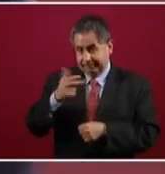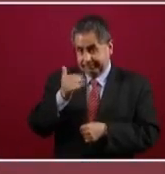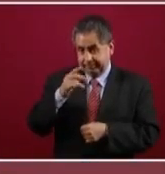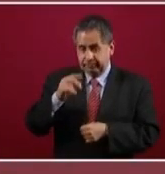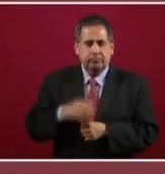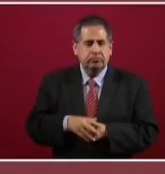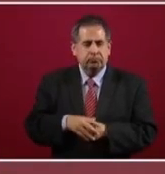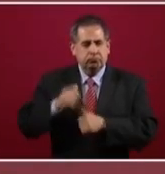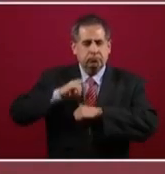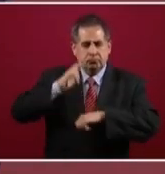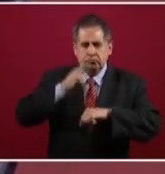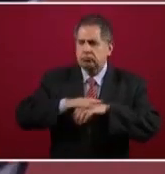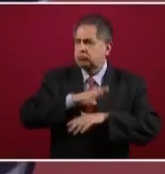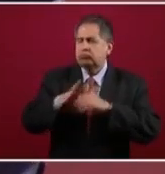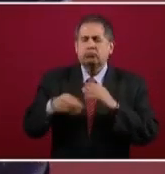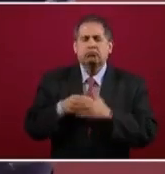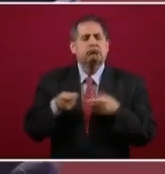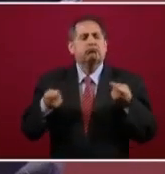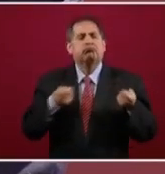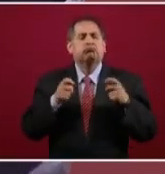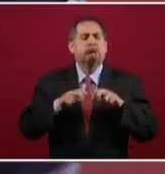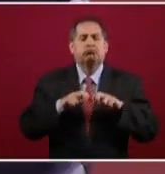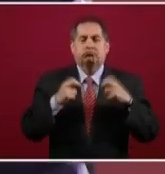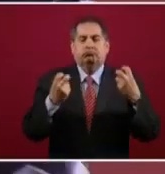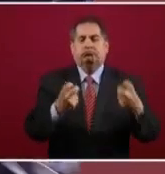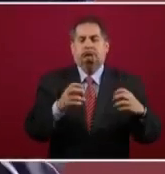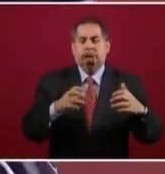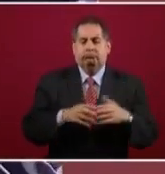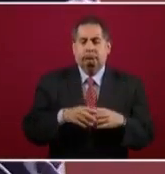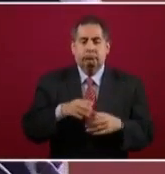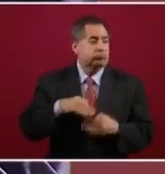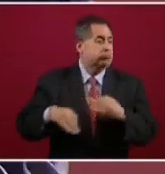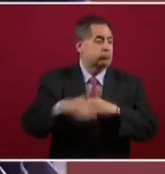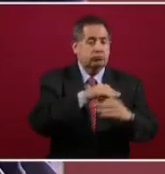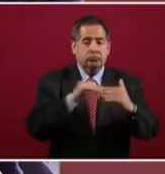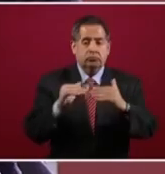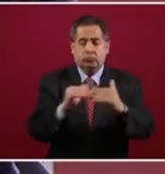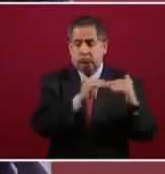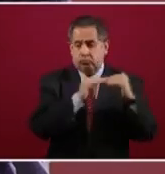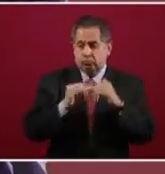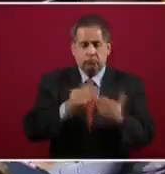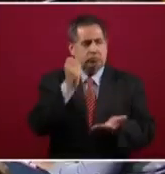todo el tiempo que estuvo de secretario de Hacienda, por unanimidad